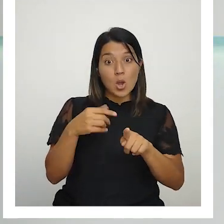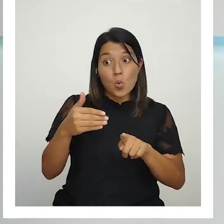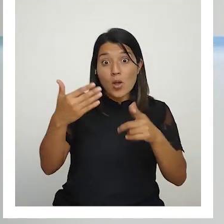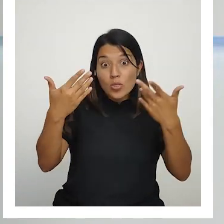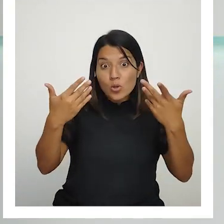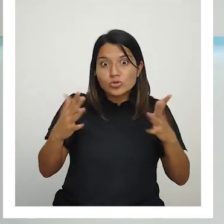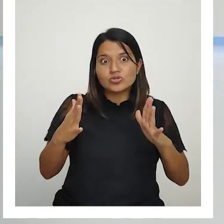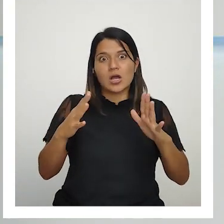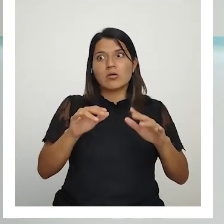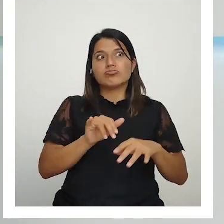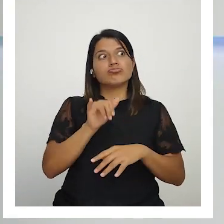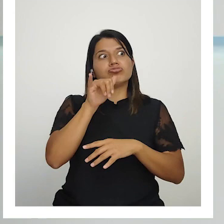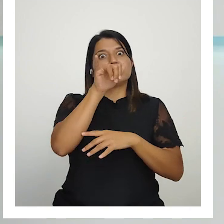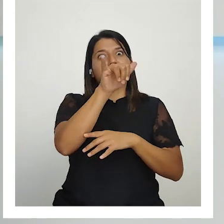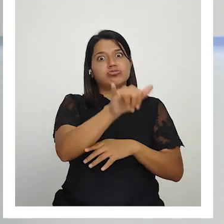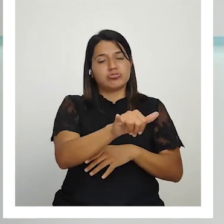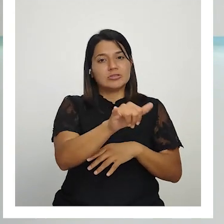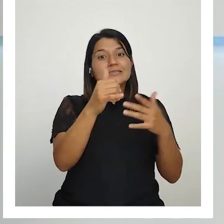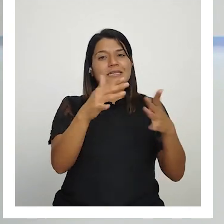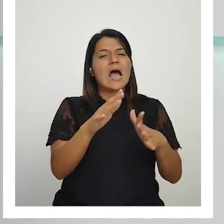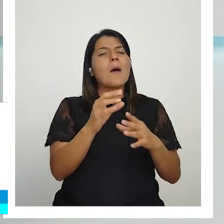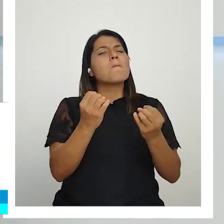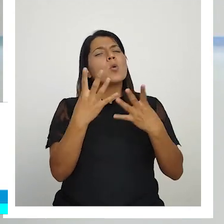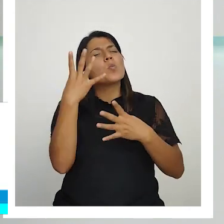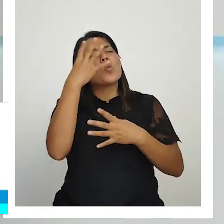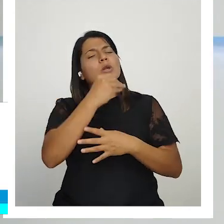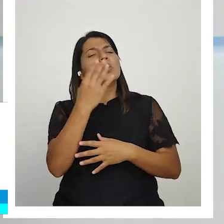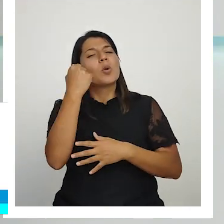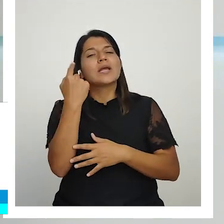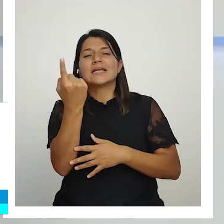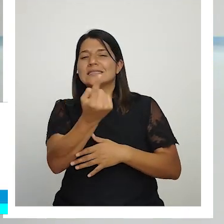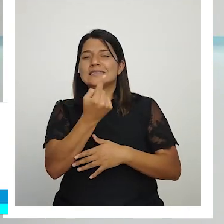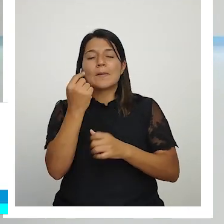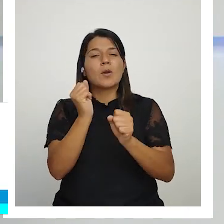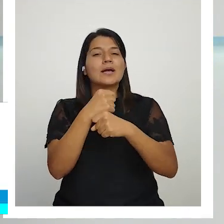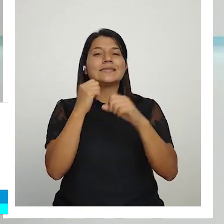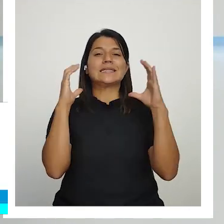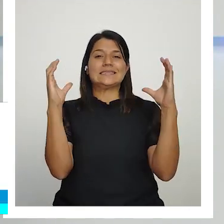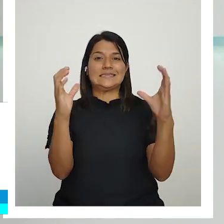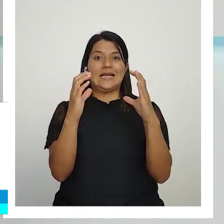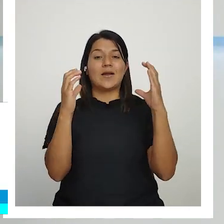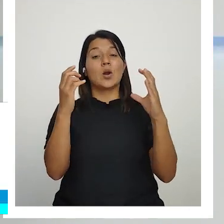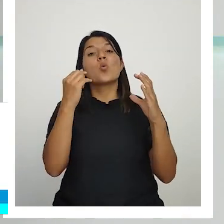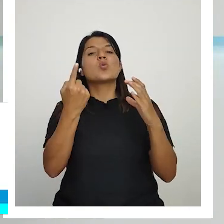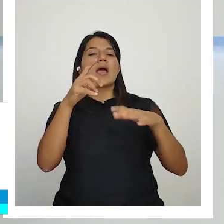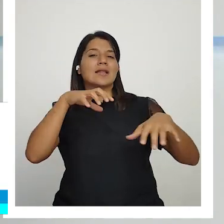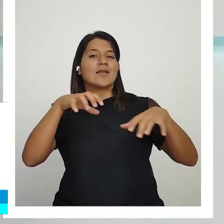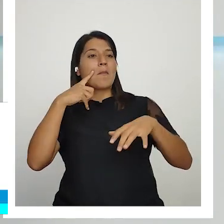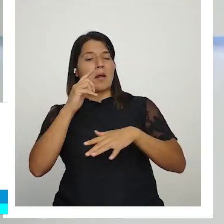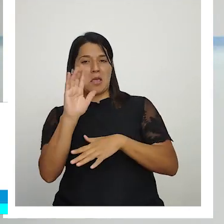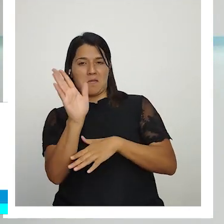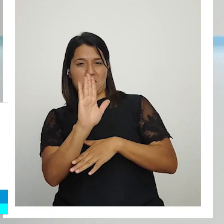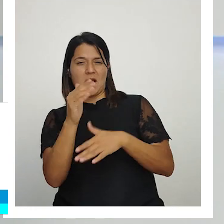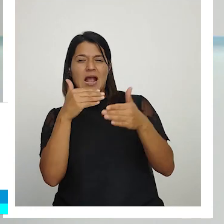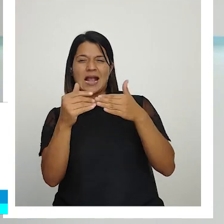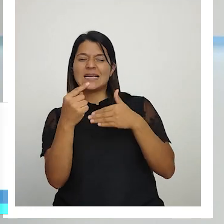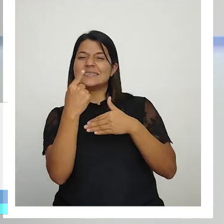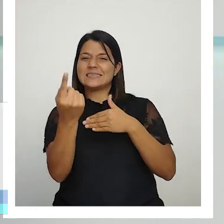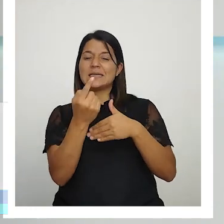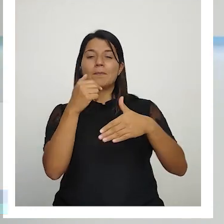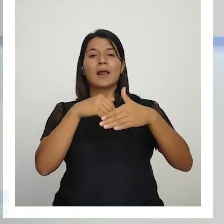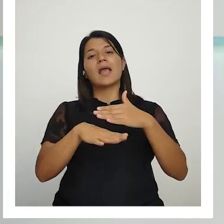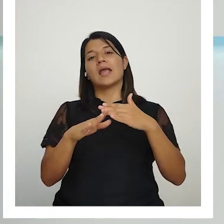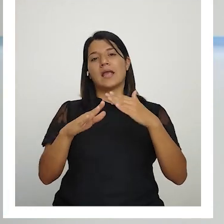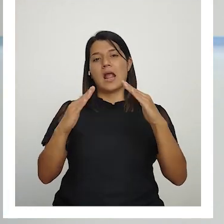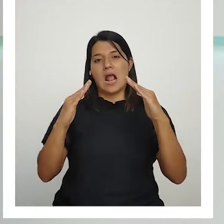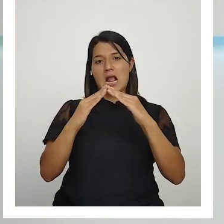vez que están en el Reino Unido es muy bonito porque siempre se les hace una celebración de despedida. Normalmente se hace en la residencia del